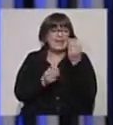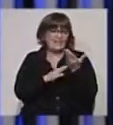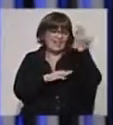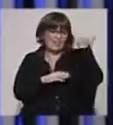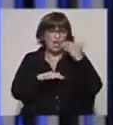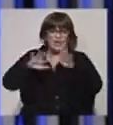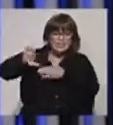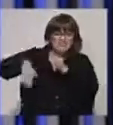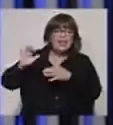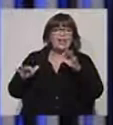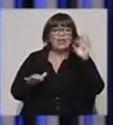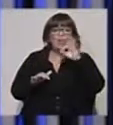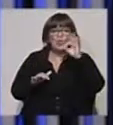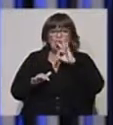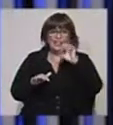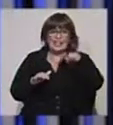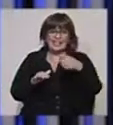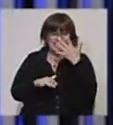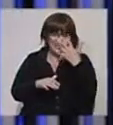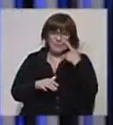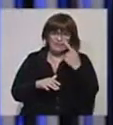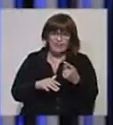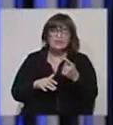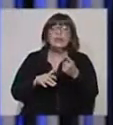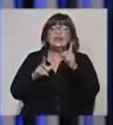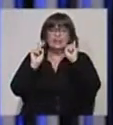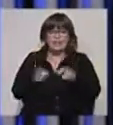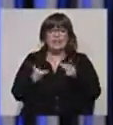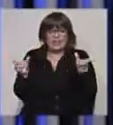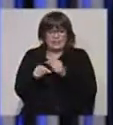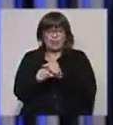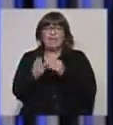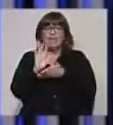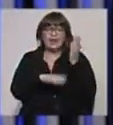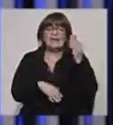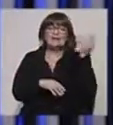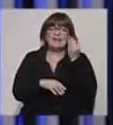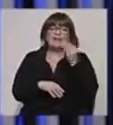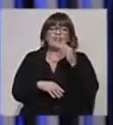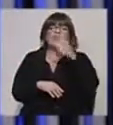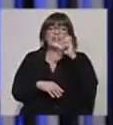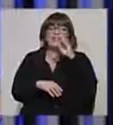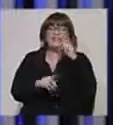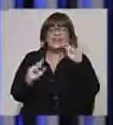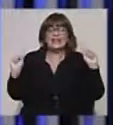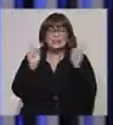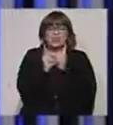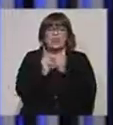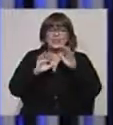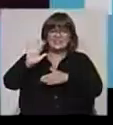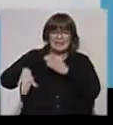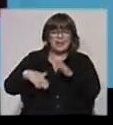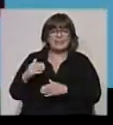de Durazno y estuvo Fernando Tetes también, se fue de este EPA al sábado para Durazno. Veamos un pedacito del resumen de esas llamadas de Durazno.